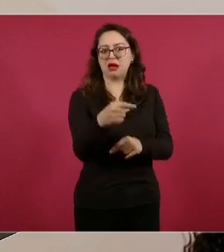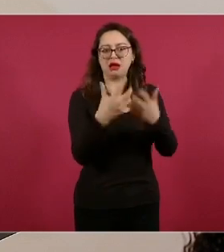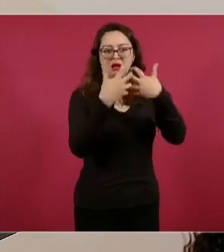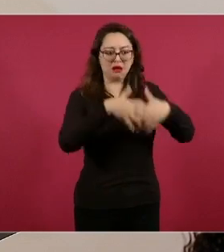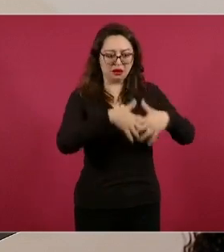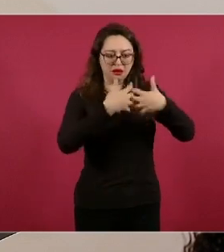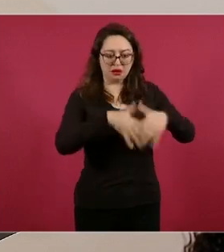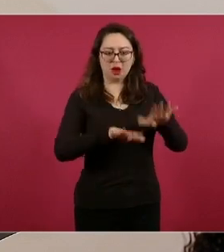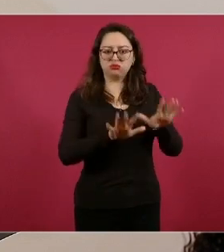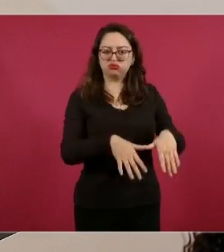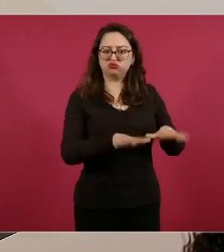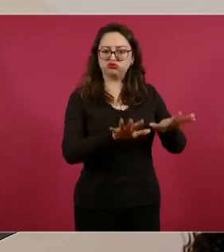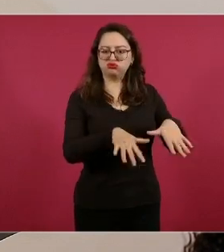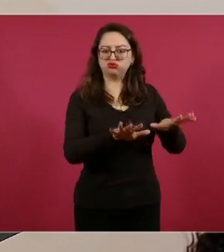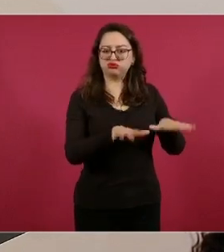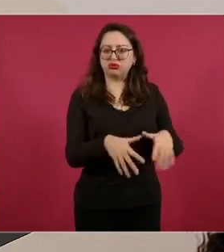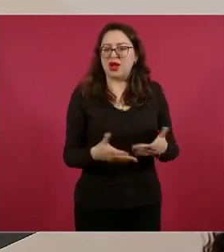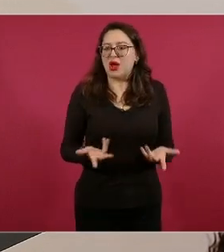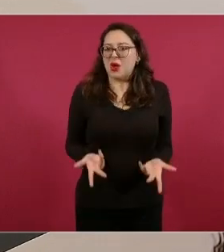Sí,